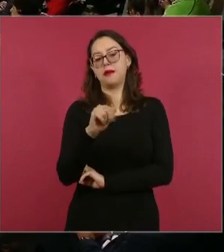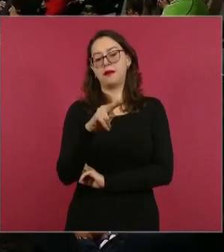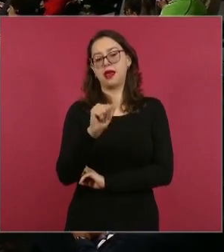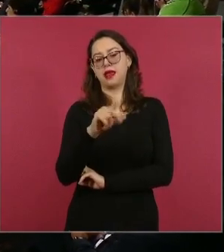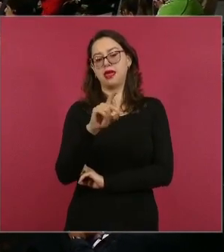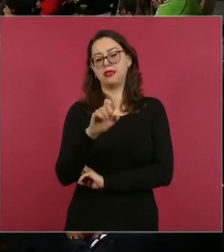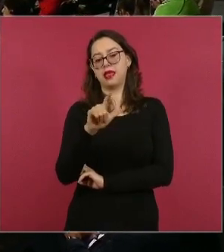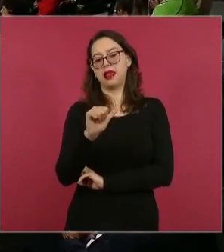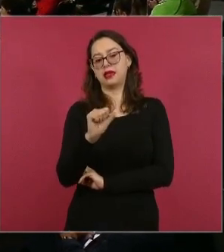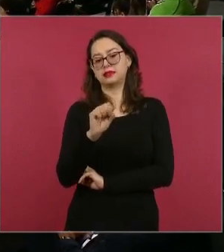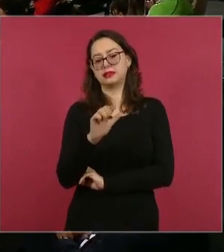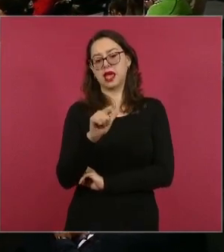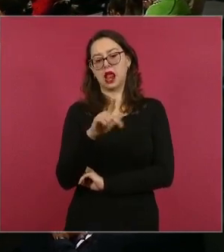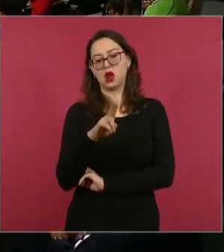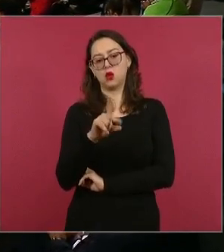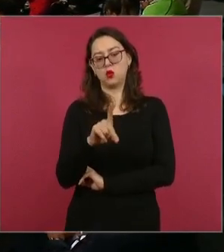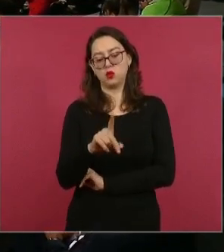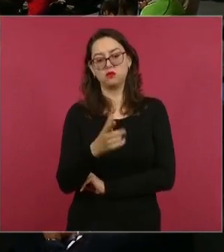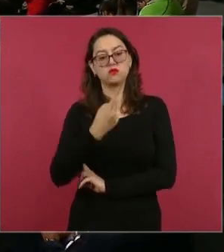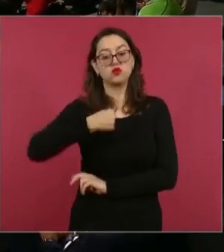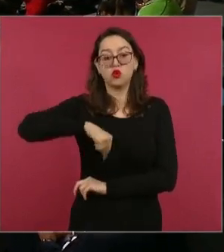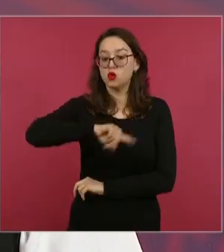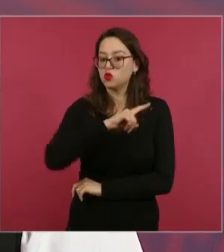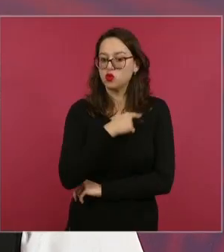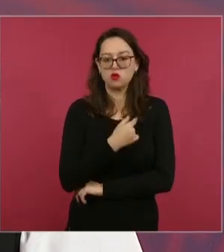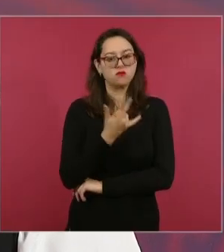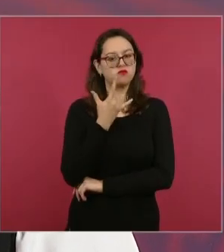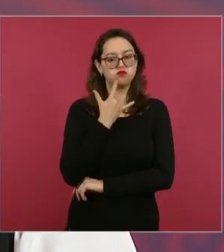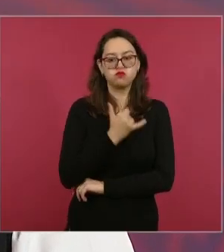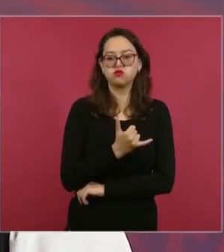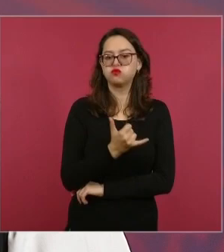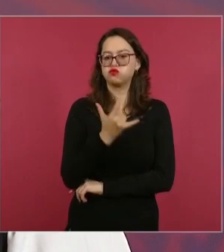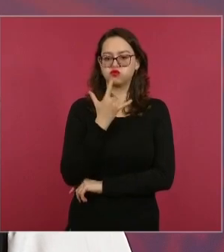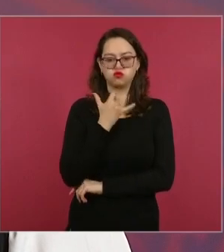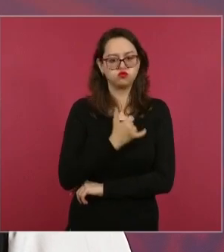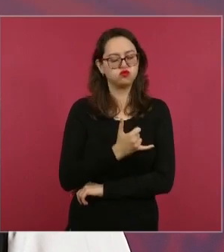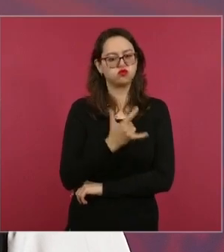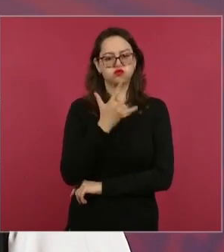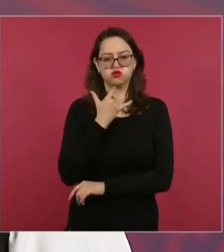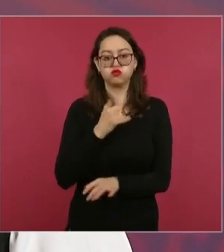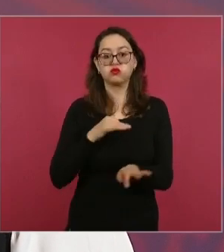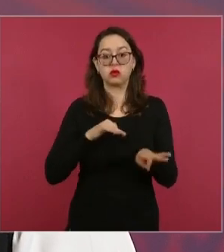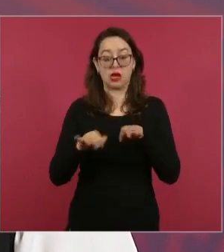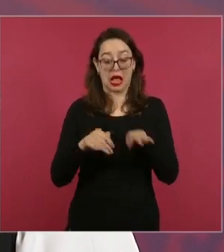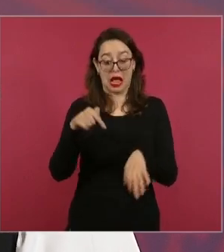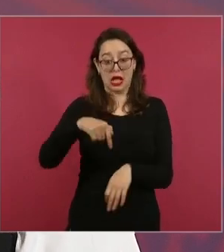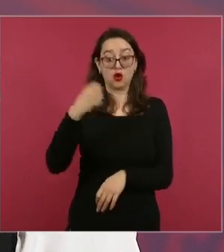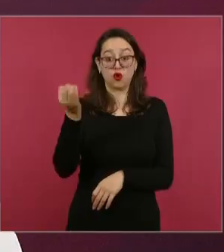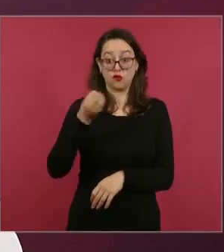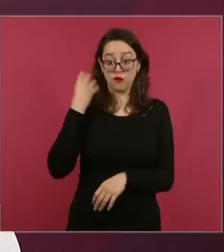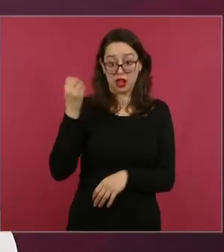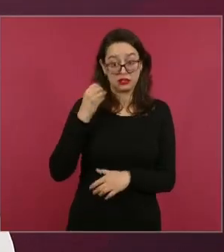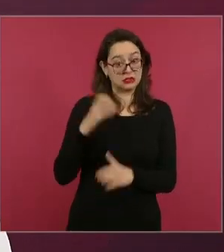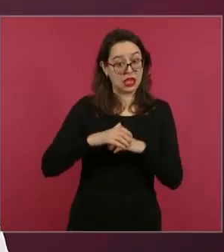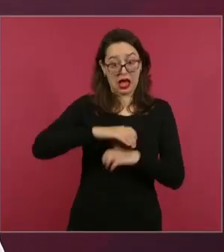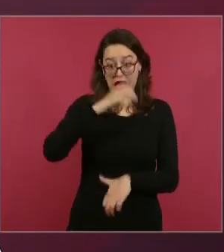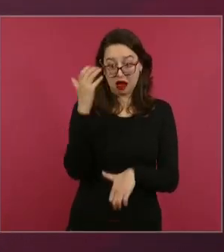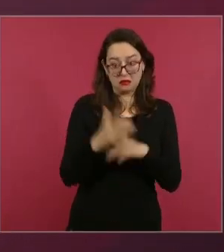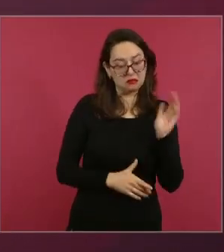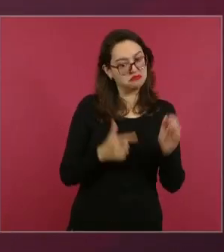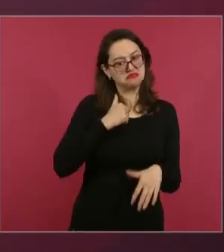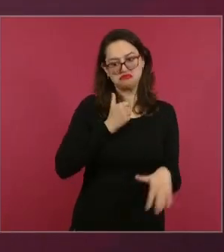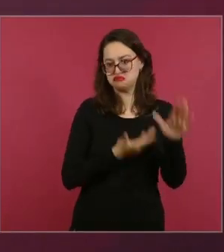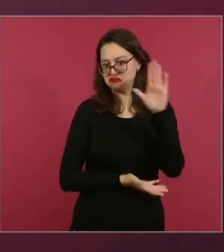marchas forzadas desde el primer momento en cuanto termine esta conferencia nos regresamos de inmediato